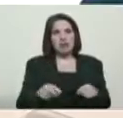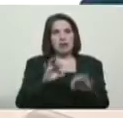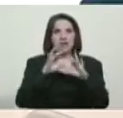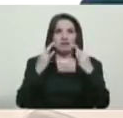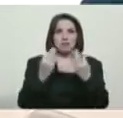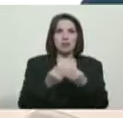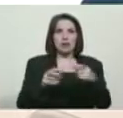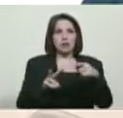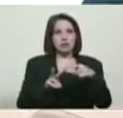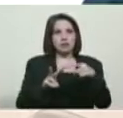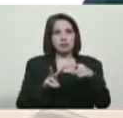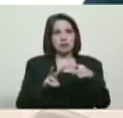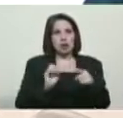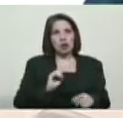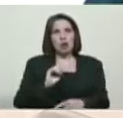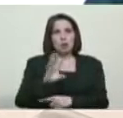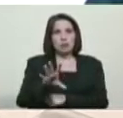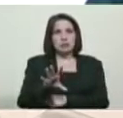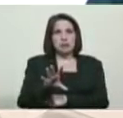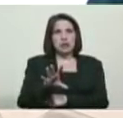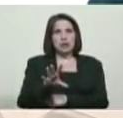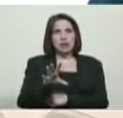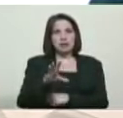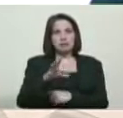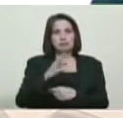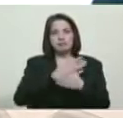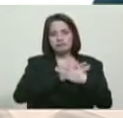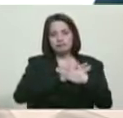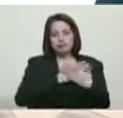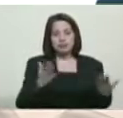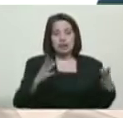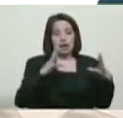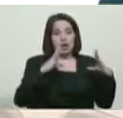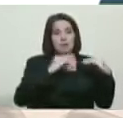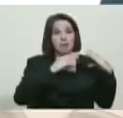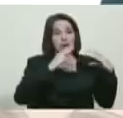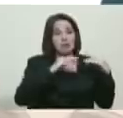venezolana de televisión, le enviamos un mensaje de aliento, de esperanza a sus amigos y familiares.